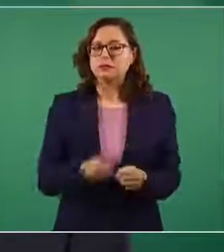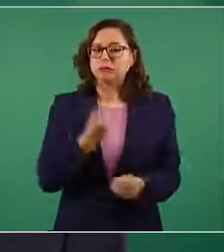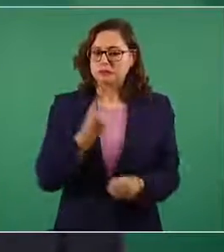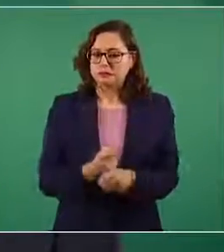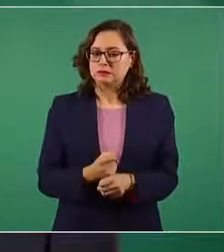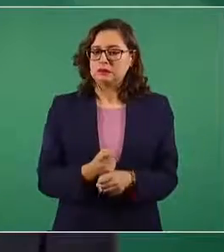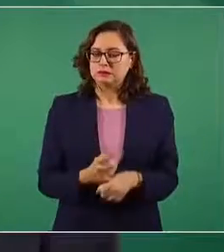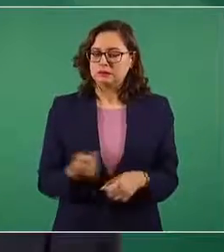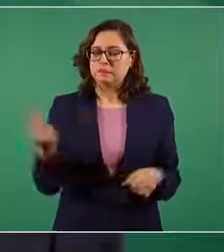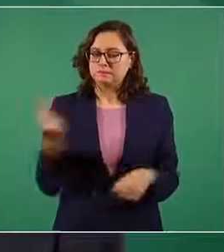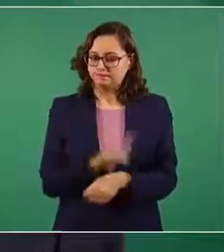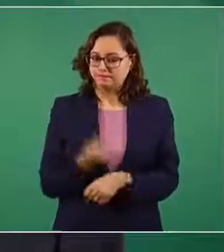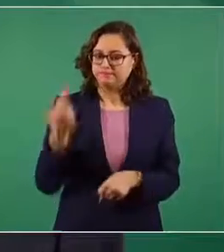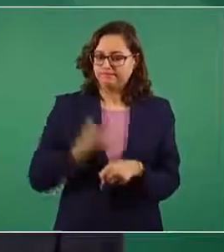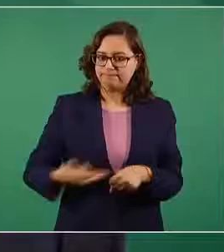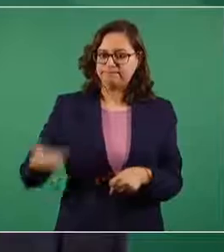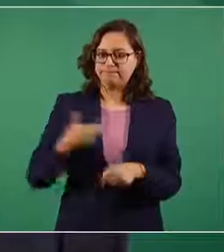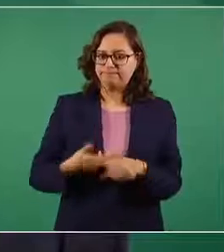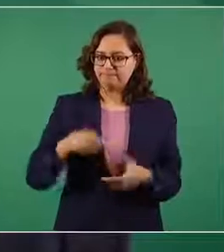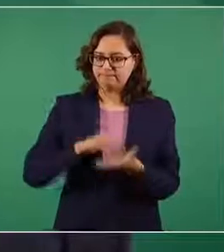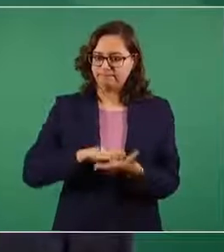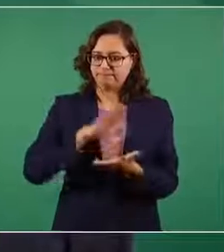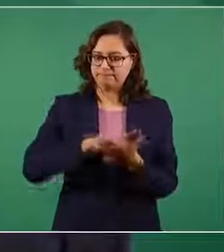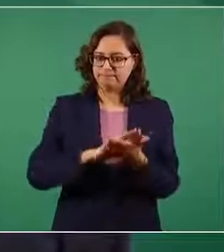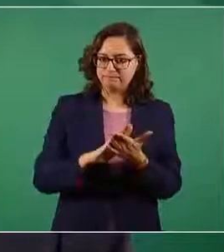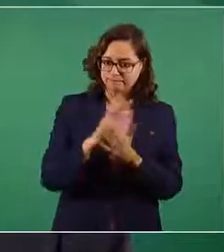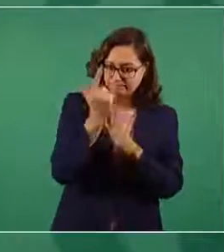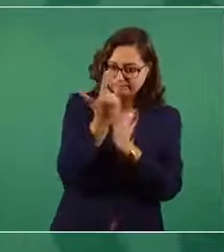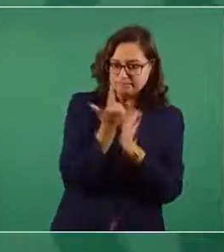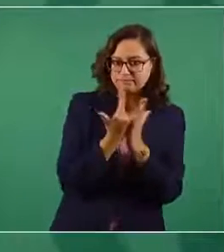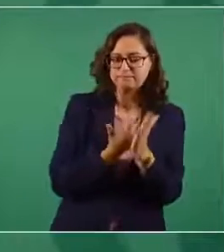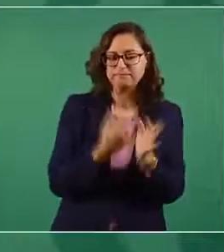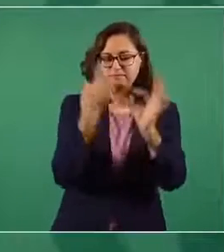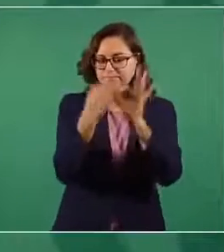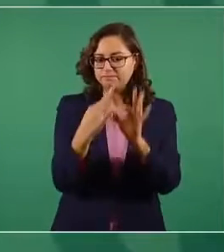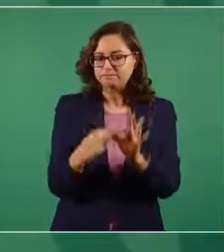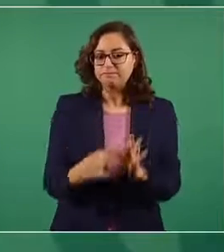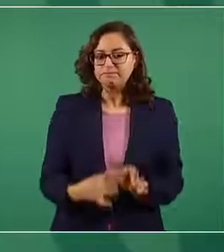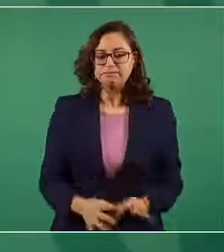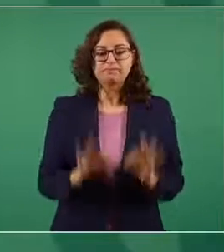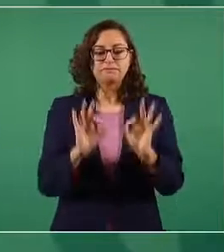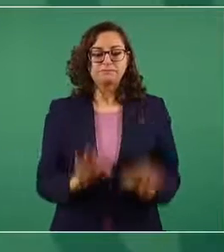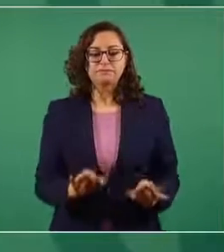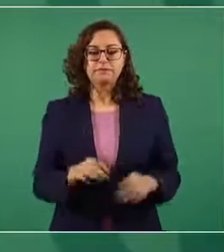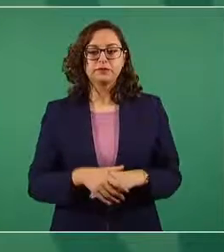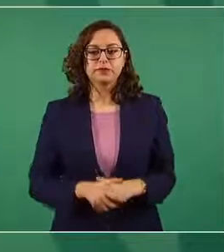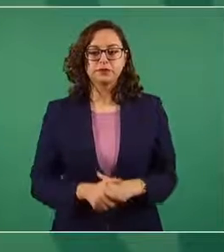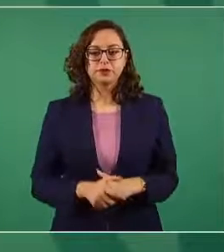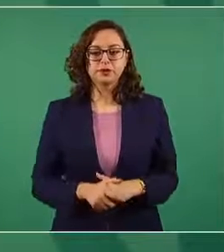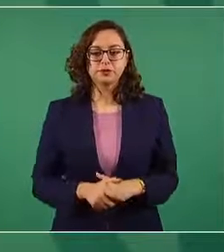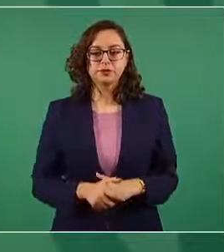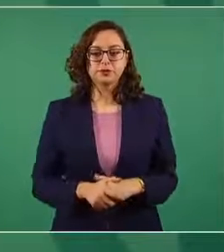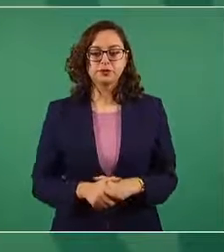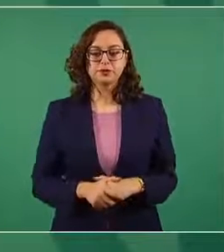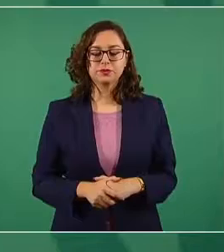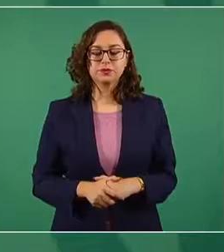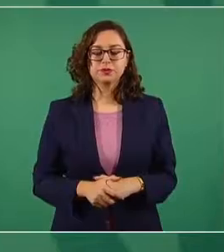necesitamos tener este registro, este padrón. Y